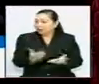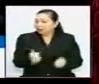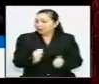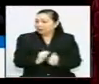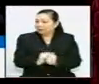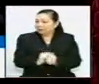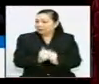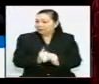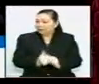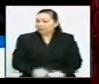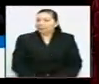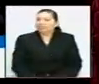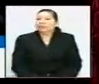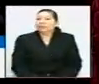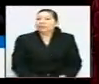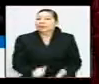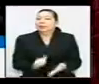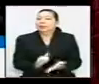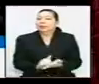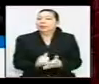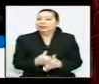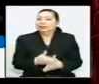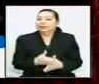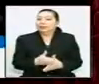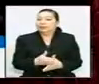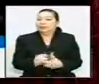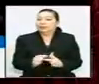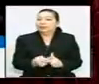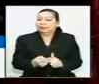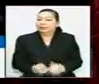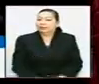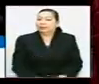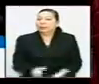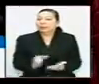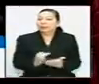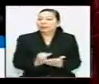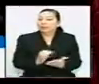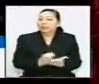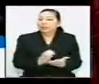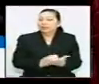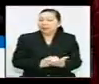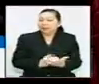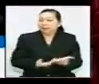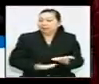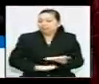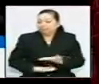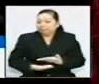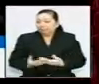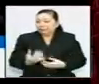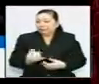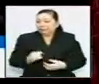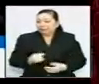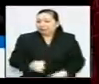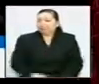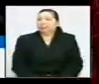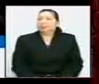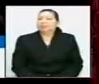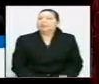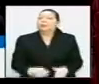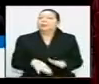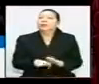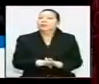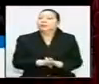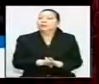contrato, simplemente considera las partes iniciales del contrato, renegocia la tasa de interés,